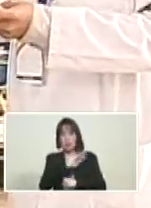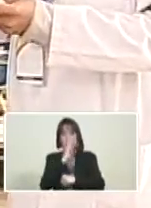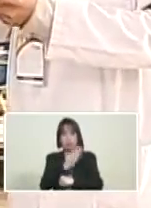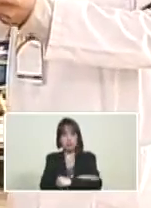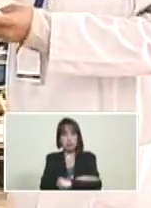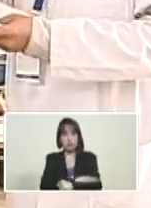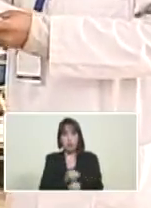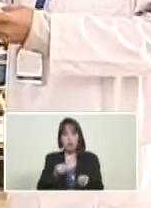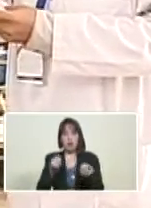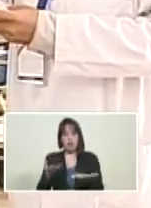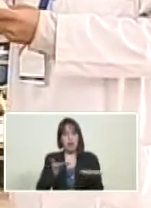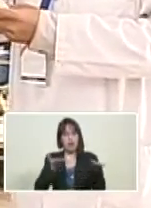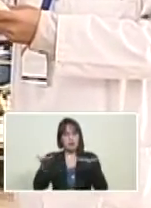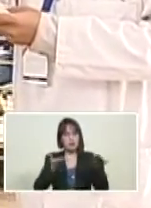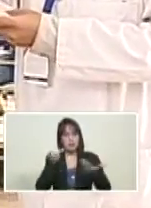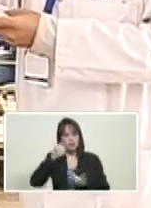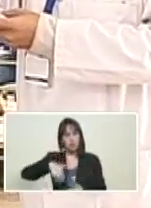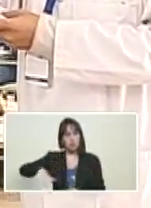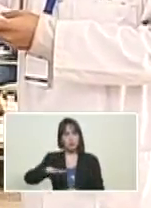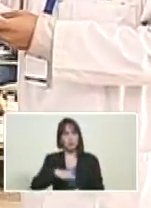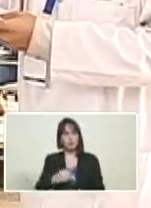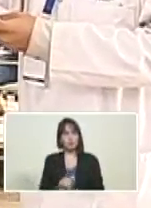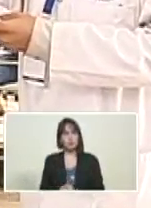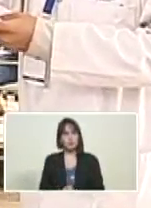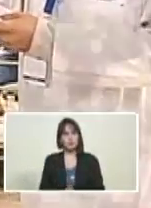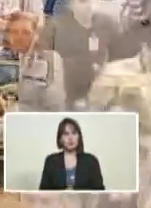al servicio del pueblo.